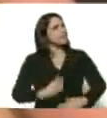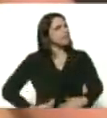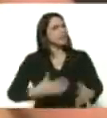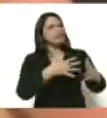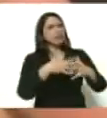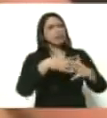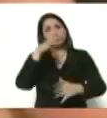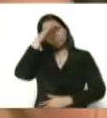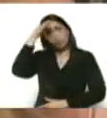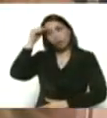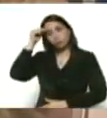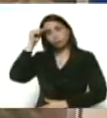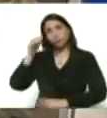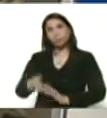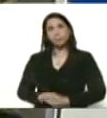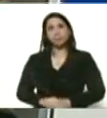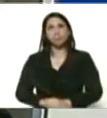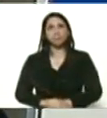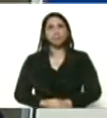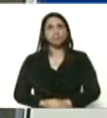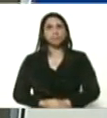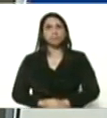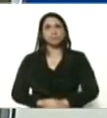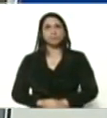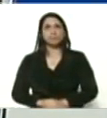Unidos? Donald Trump.